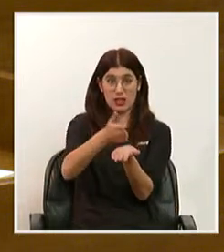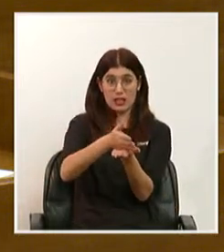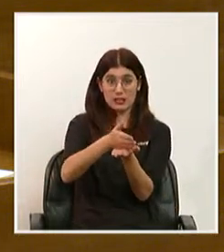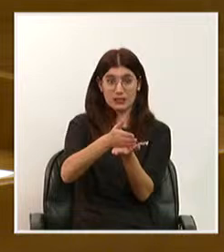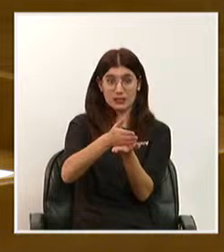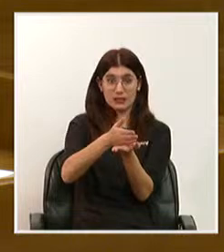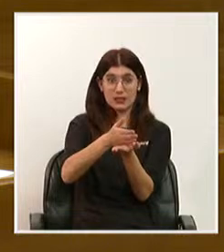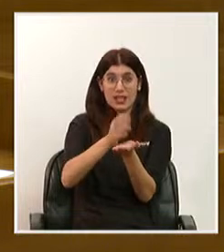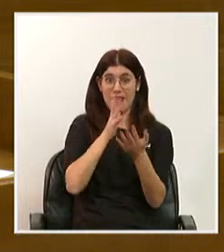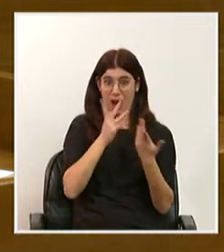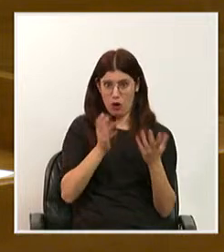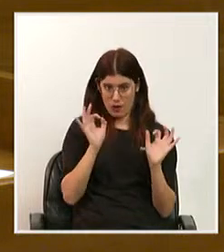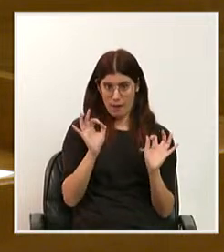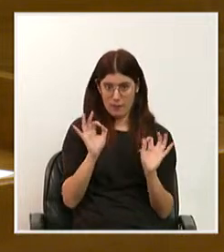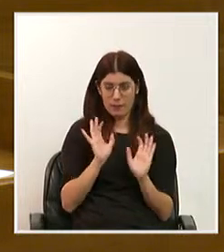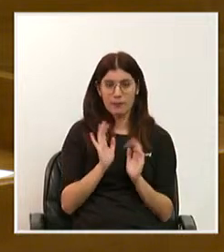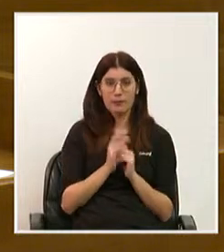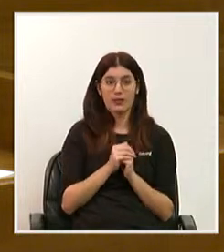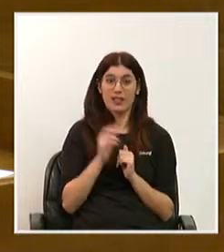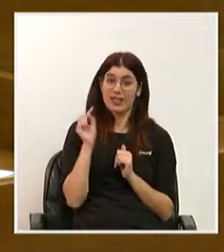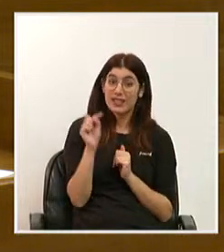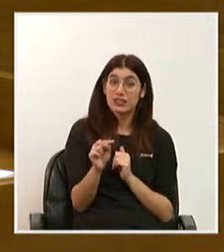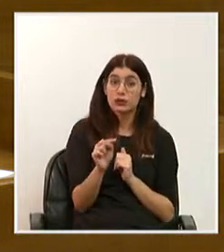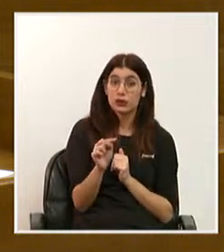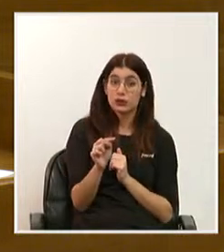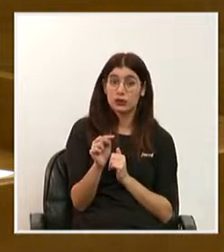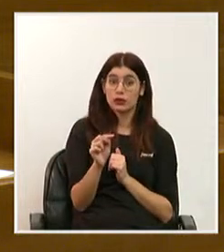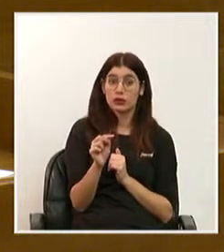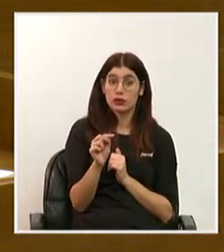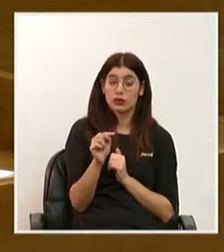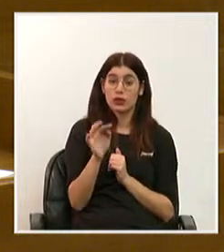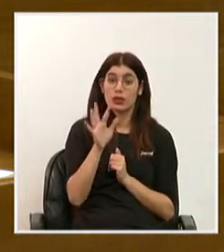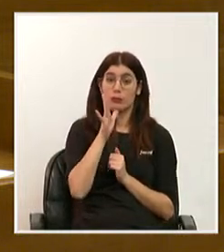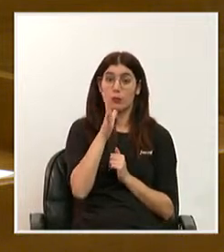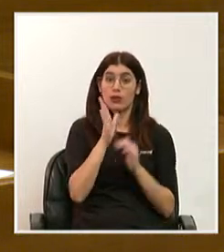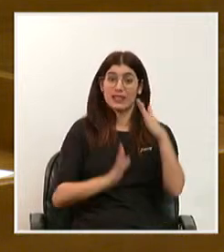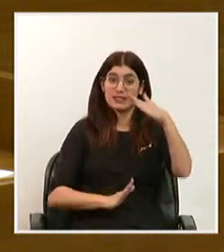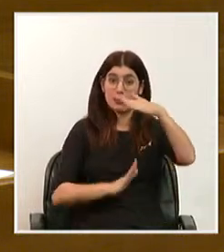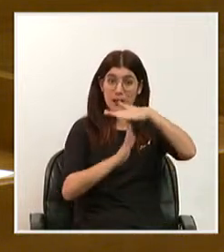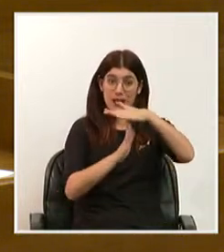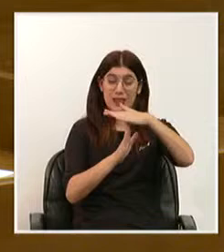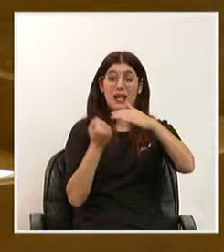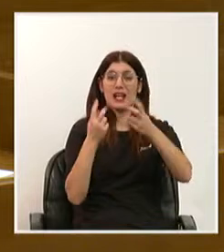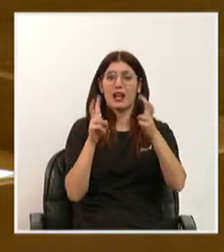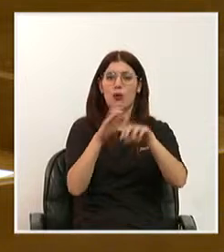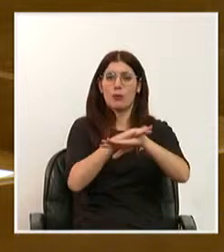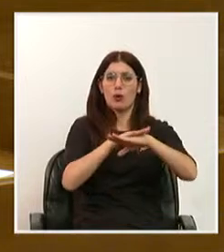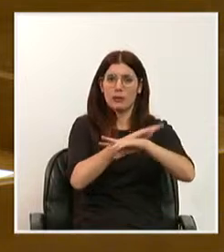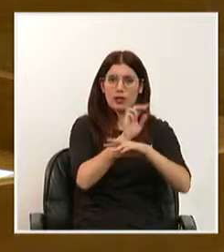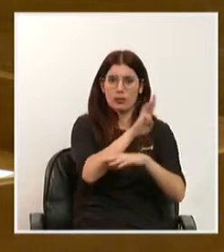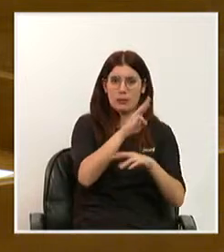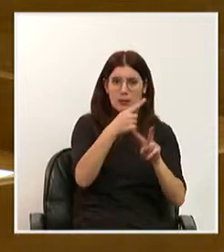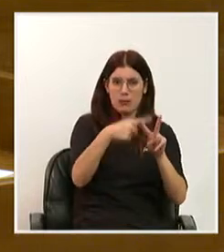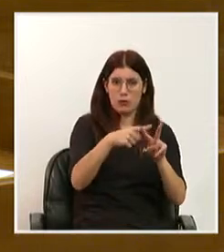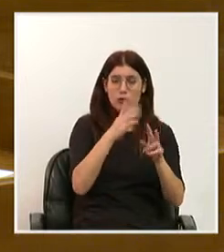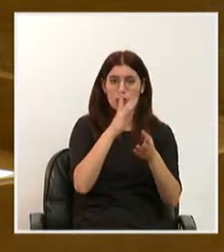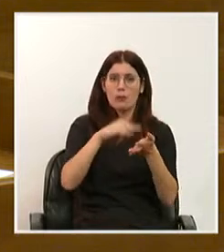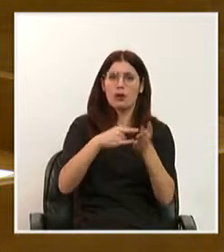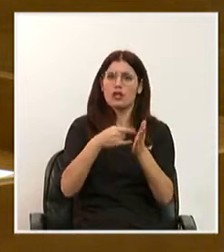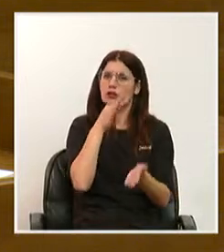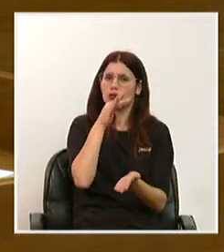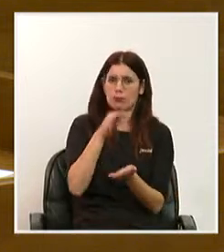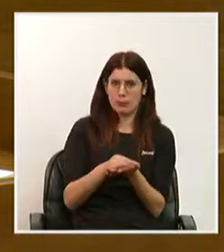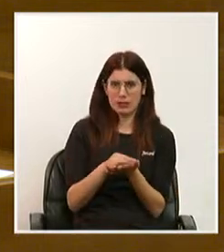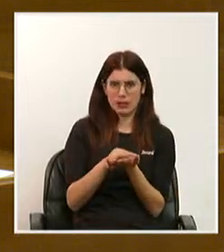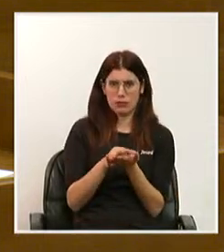aqu moment y es el que paralizar el nu gober del P vox proyectos compresos